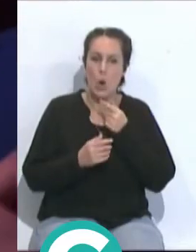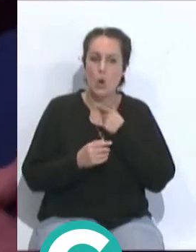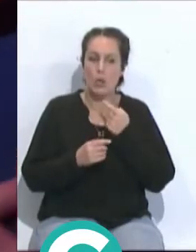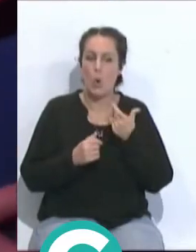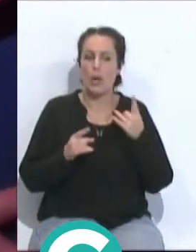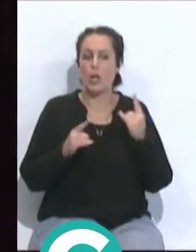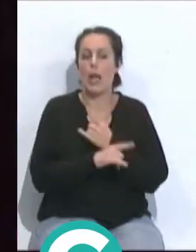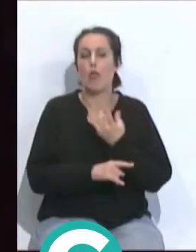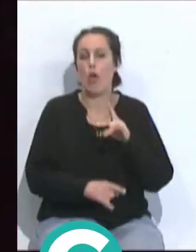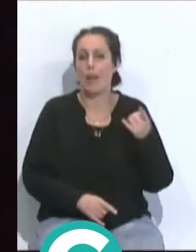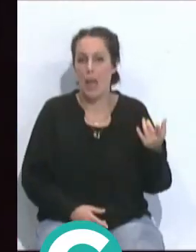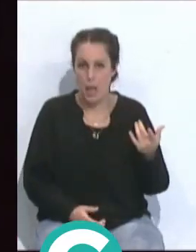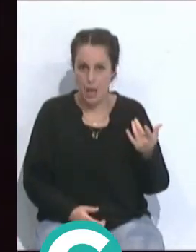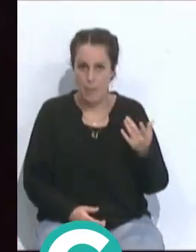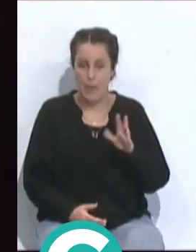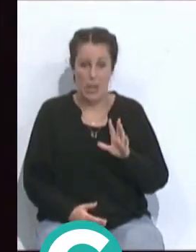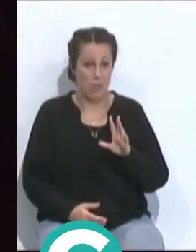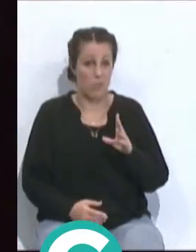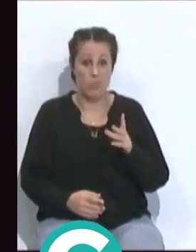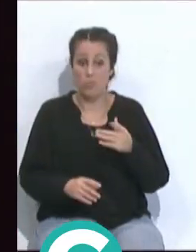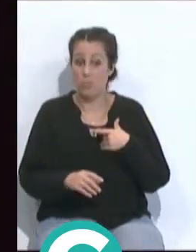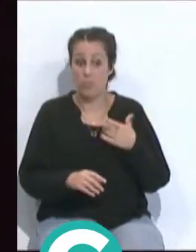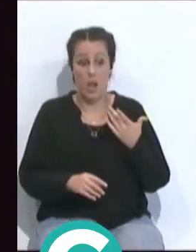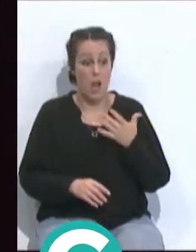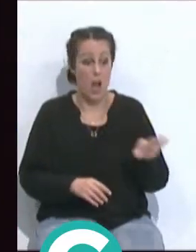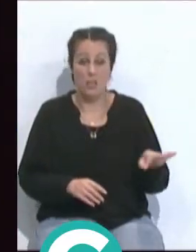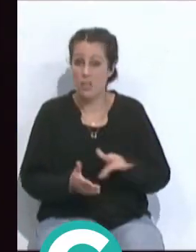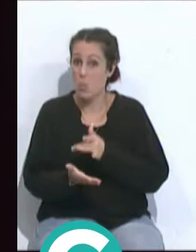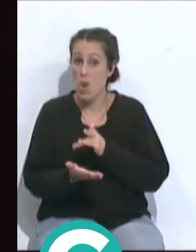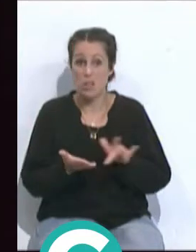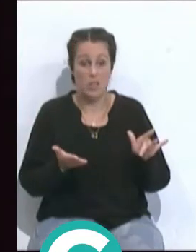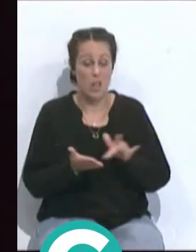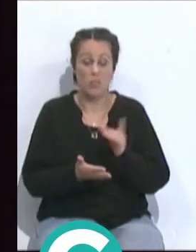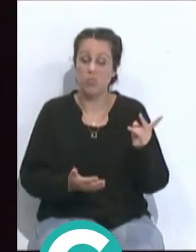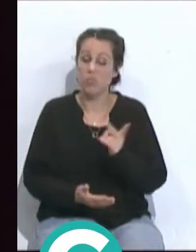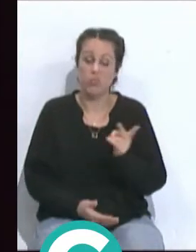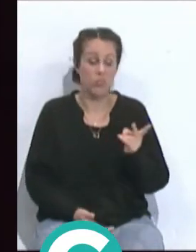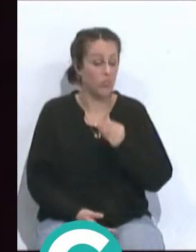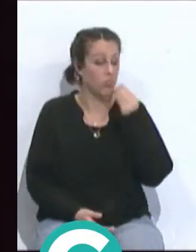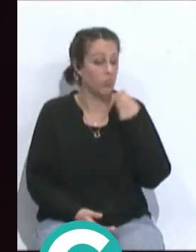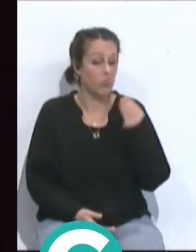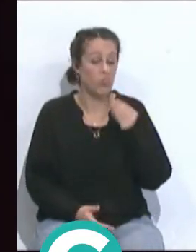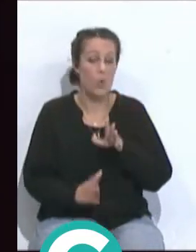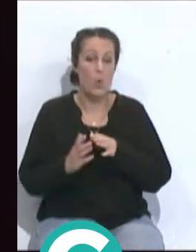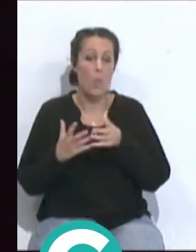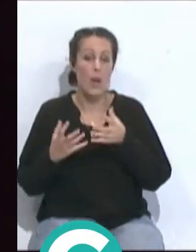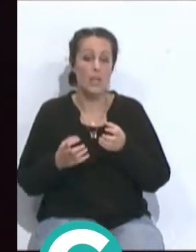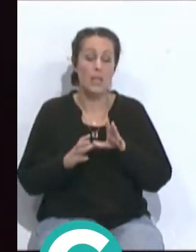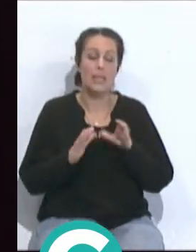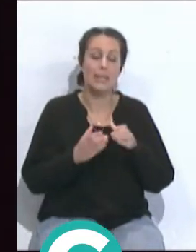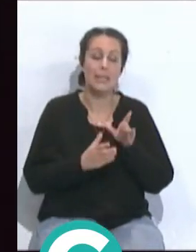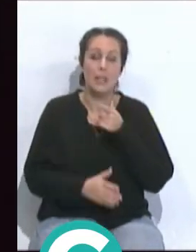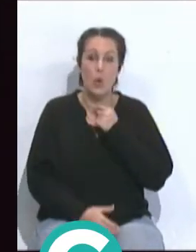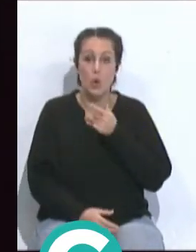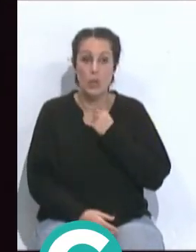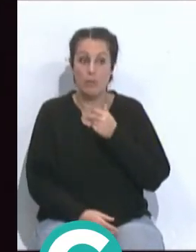ironía. Pero con respecto a la brillantez poética, pues en ambos sitios, ¿no? Tanto en comparsa como en chirigota,